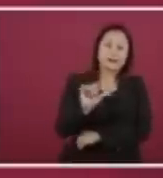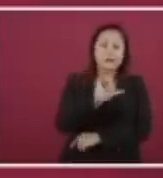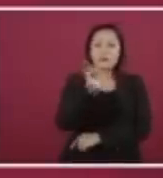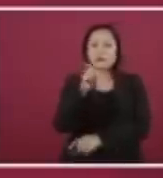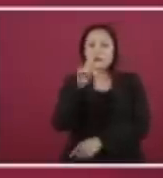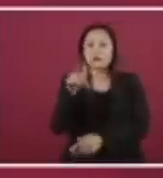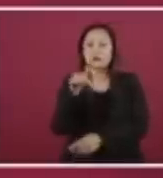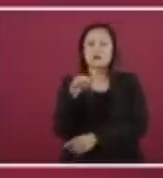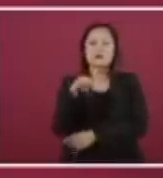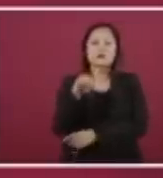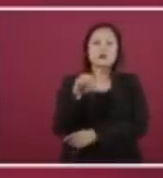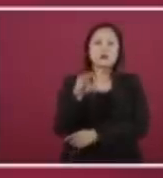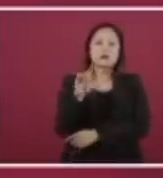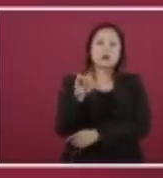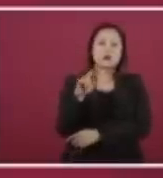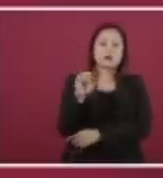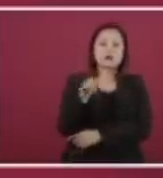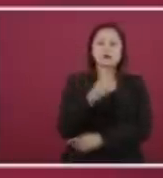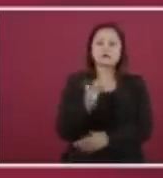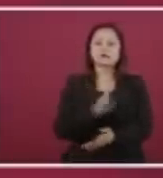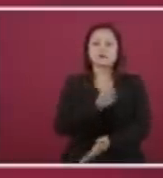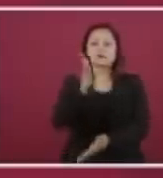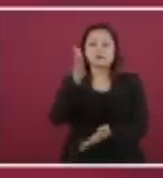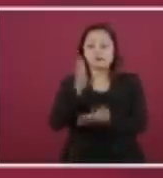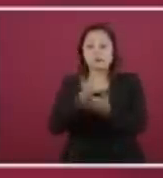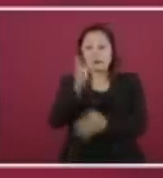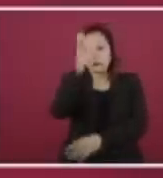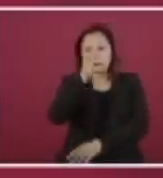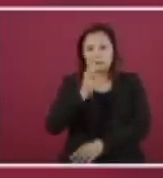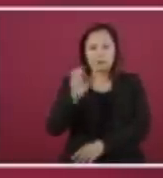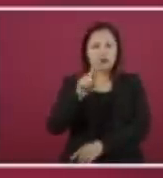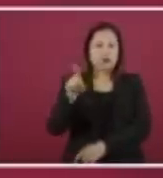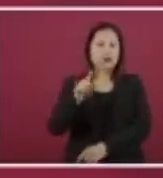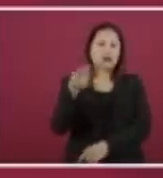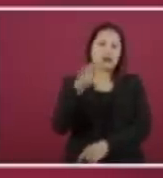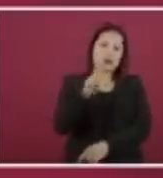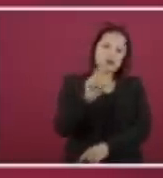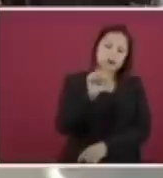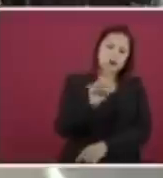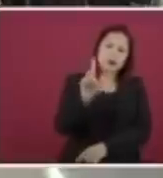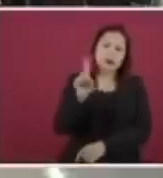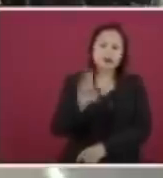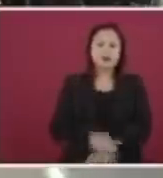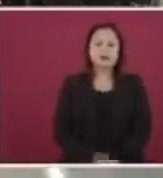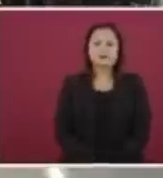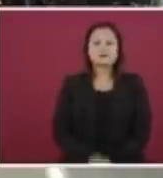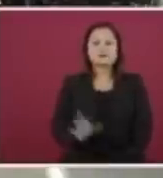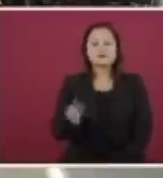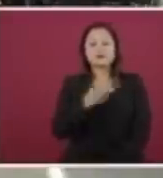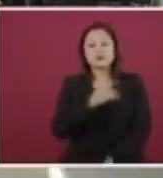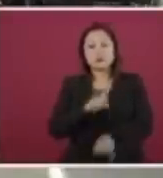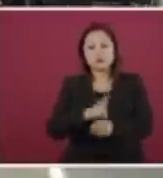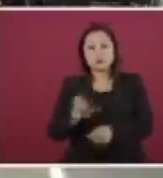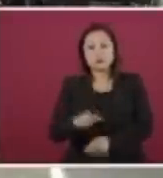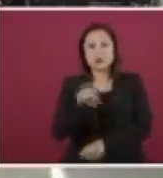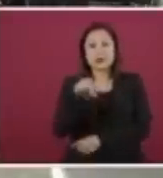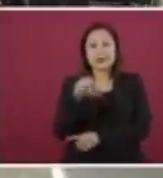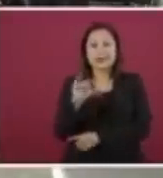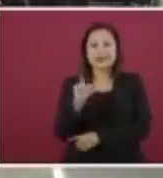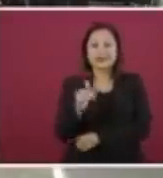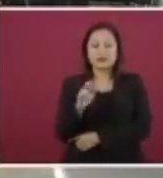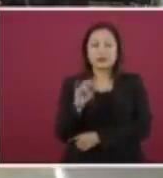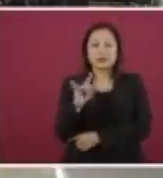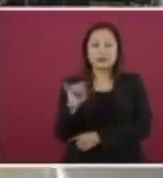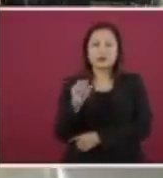una gira por Coahuila todo el fin de semana. Gracias, señor presidente. Nancy Rodríguez, de Oro Sólido. Hace unos